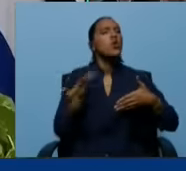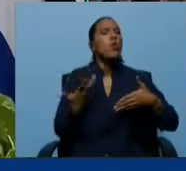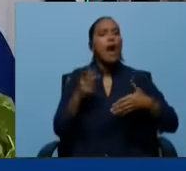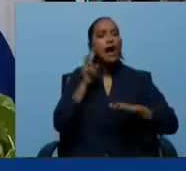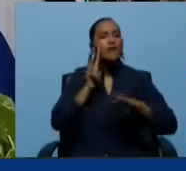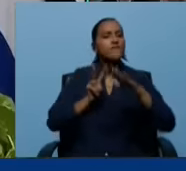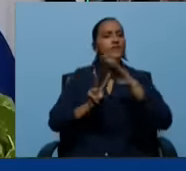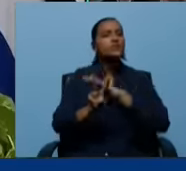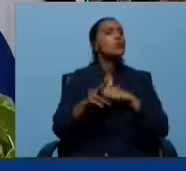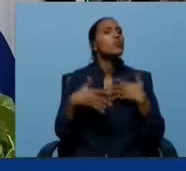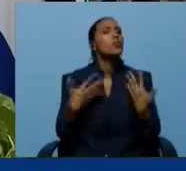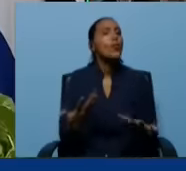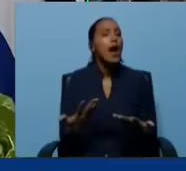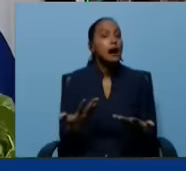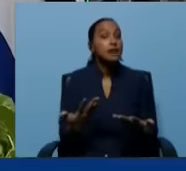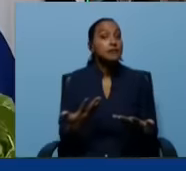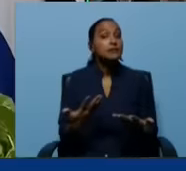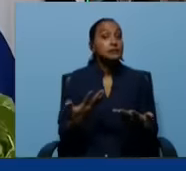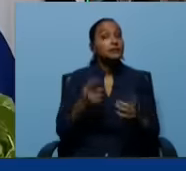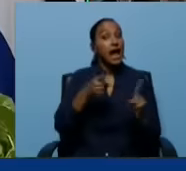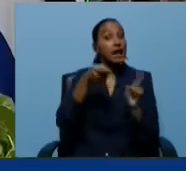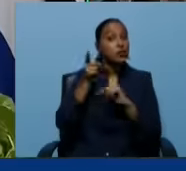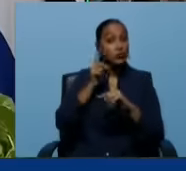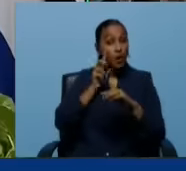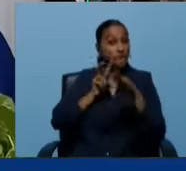el chantaje.